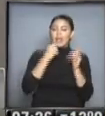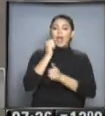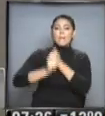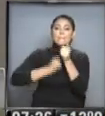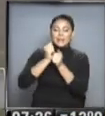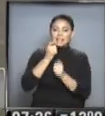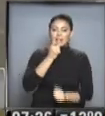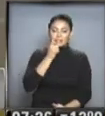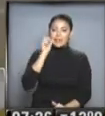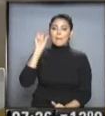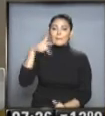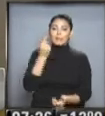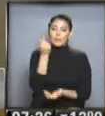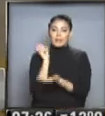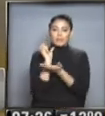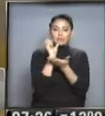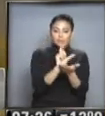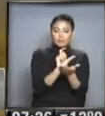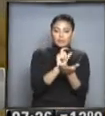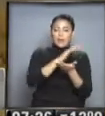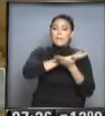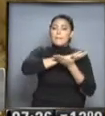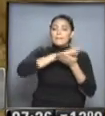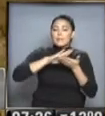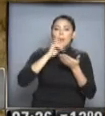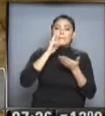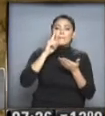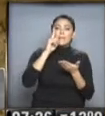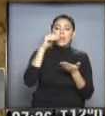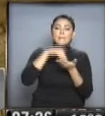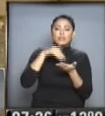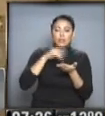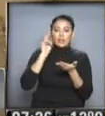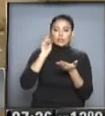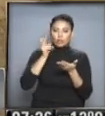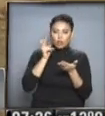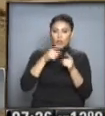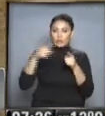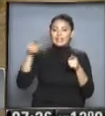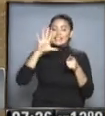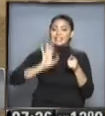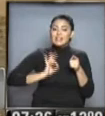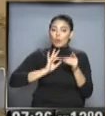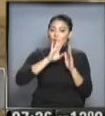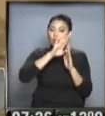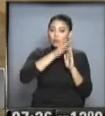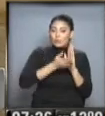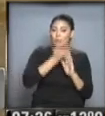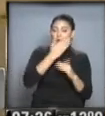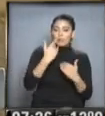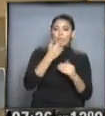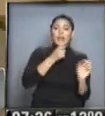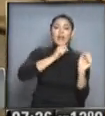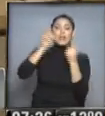que presenten un plan de inversión no menor a 1.000 millones de dólares en 5 años podrán